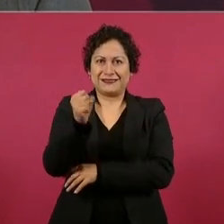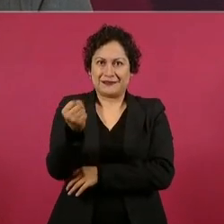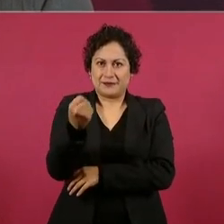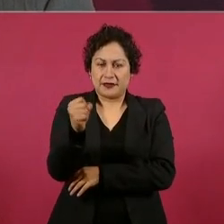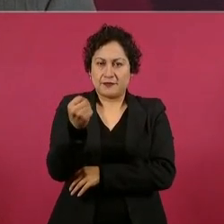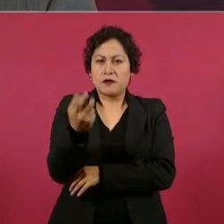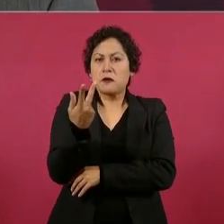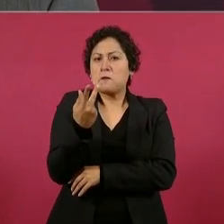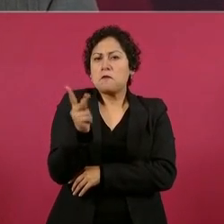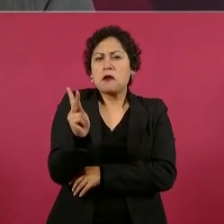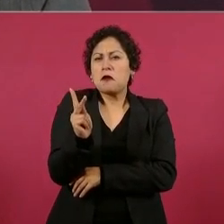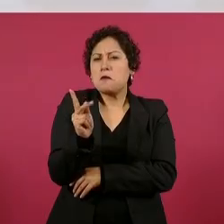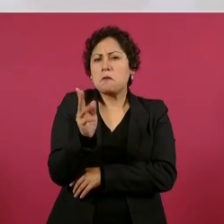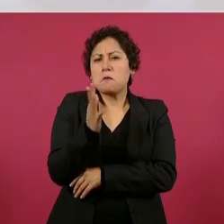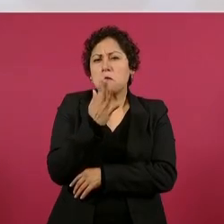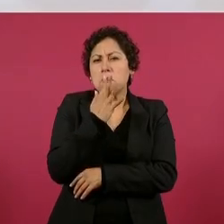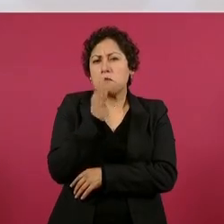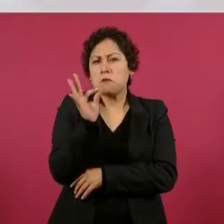nada más.